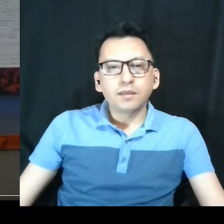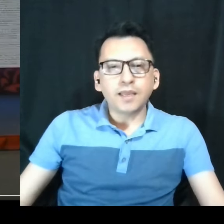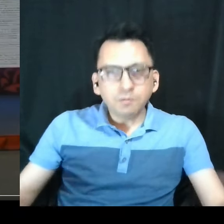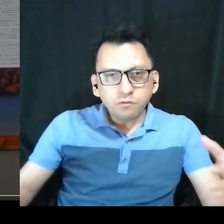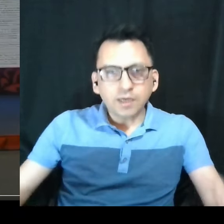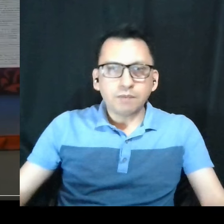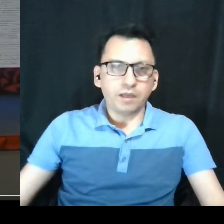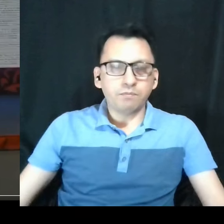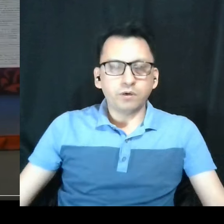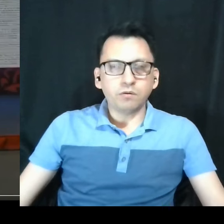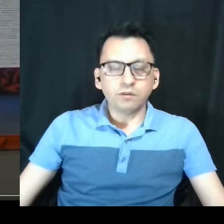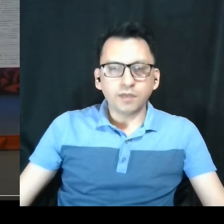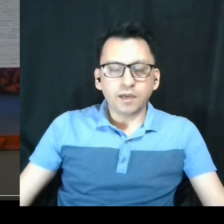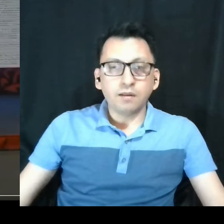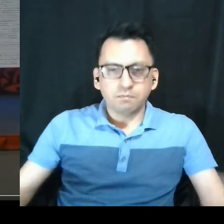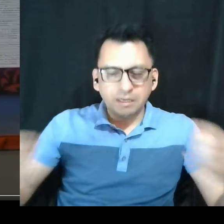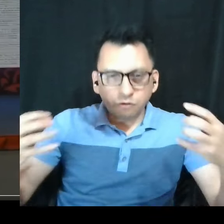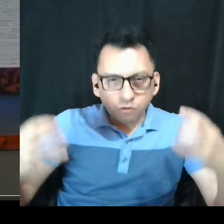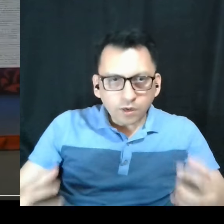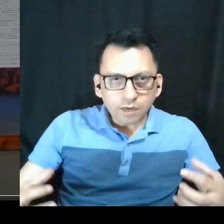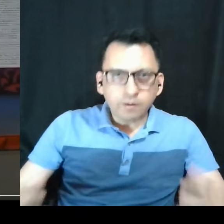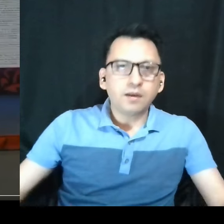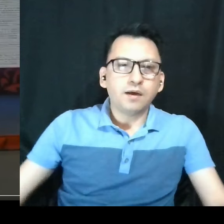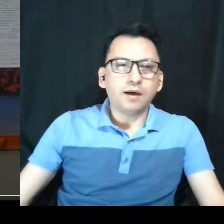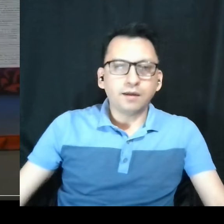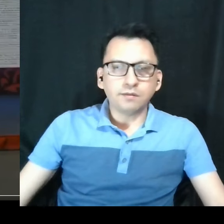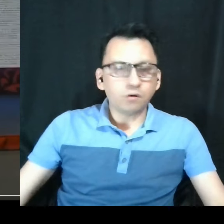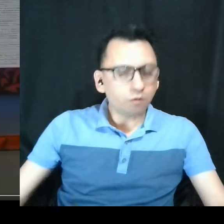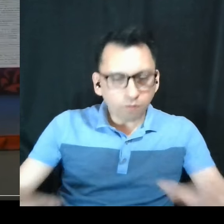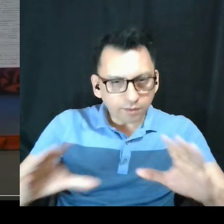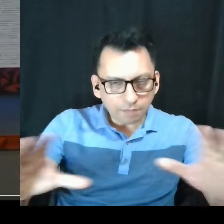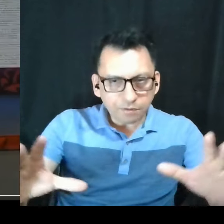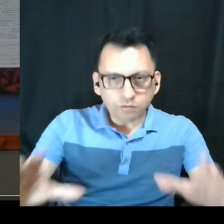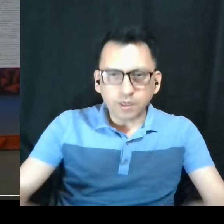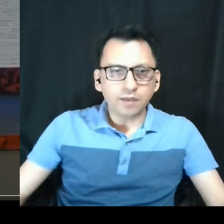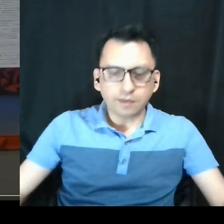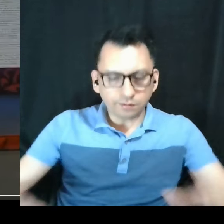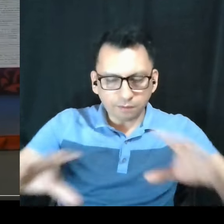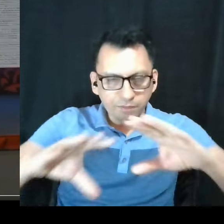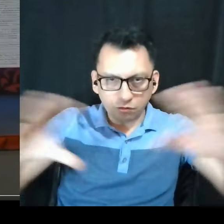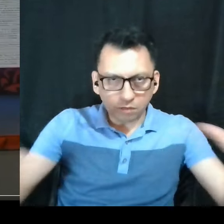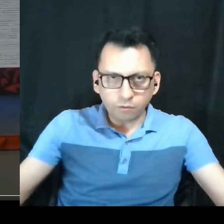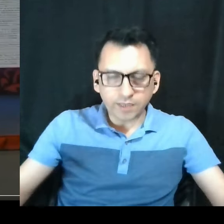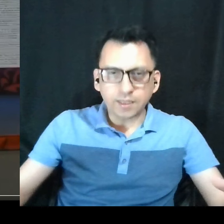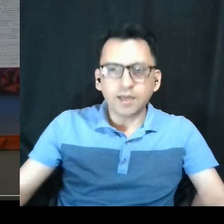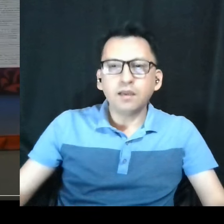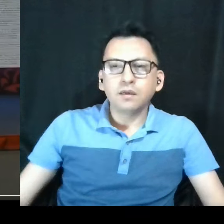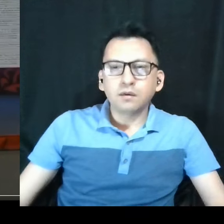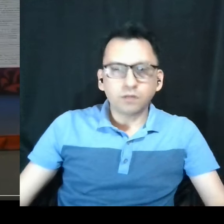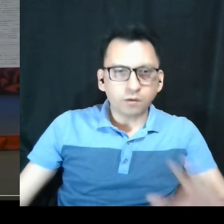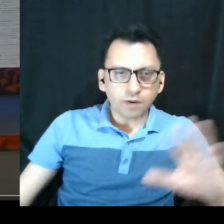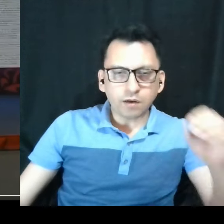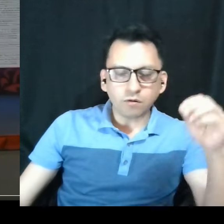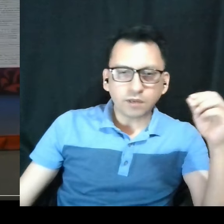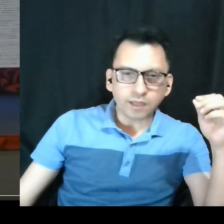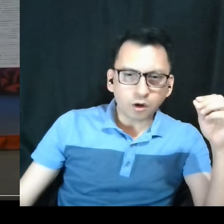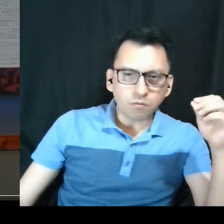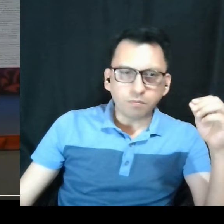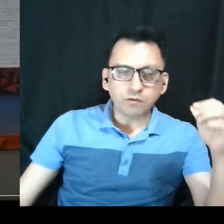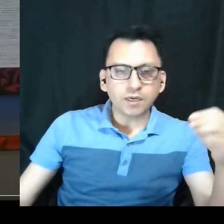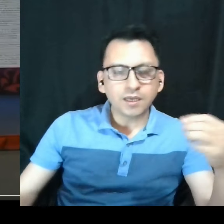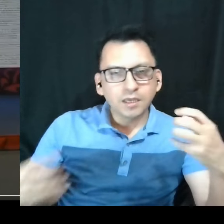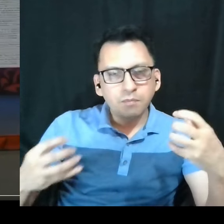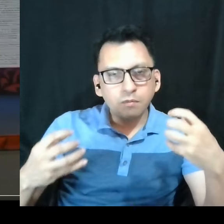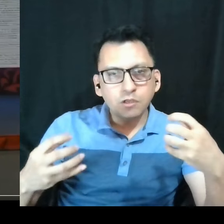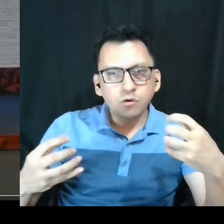tenemos tenemos que cambiar el poder judicial me choca ver a a siro No no es nada personal es el periodismo en general no tengo nada en contra